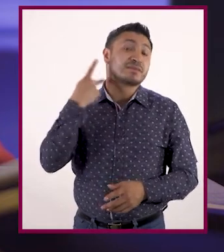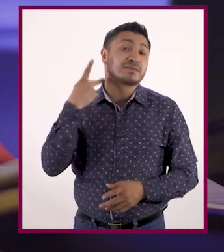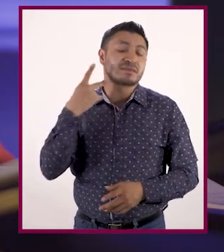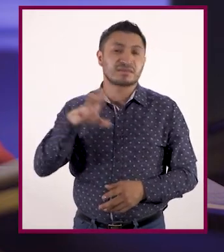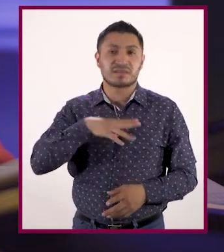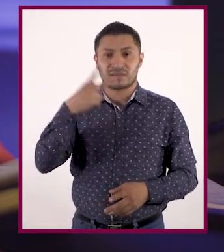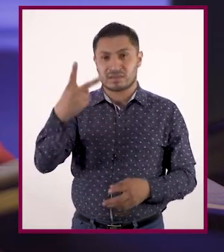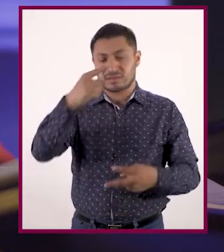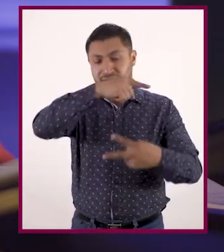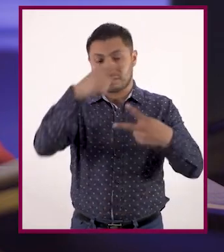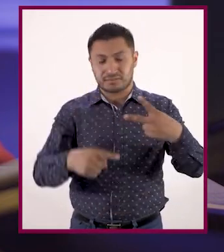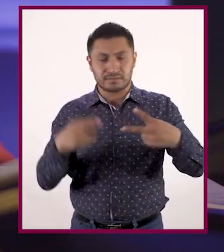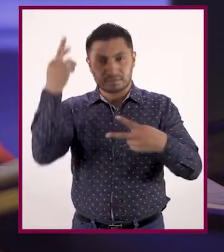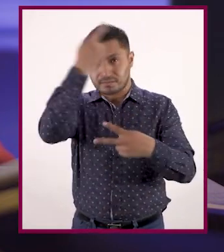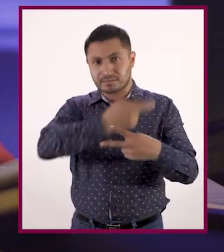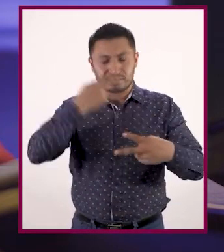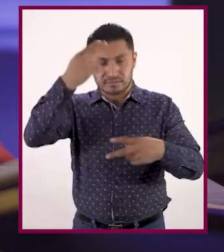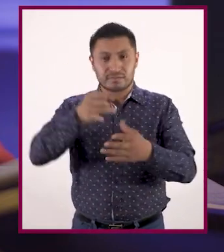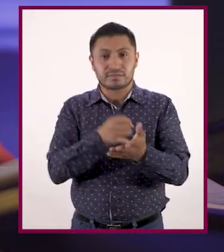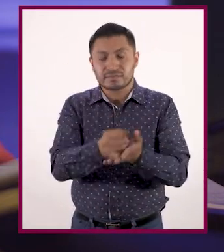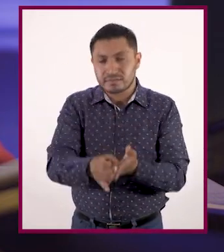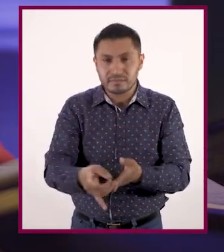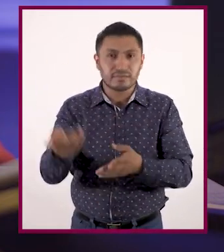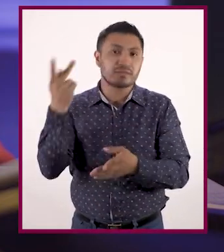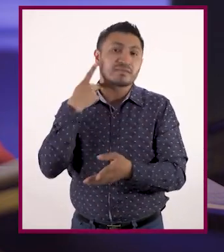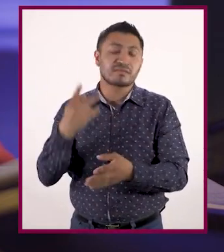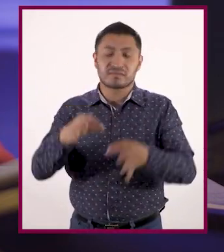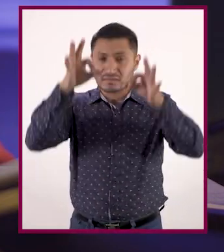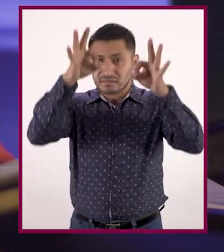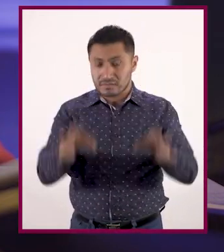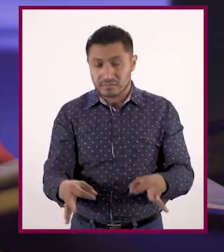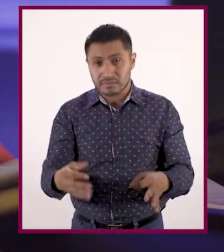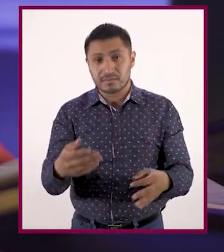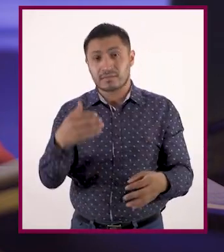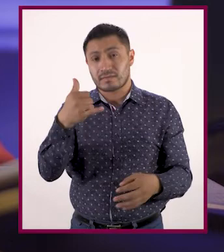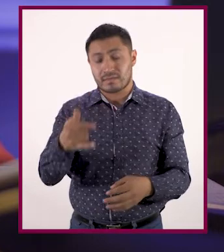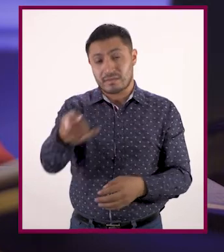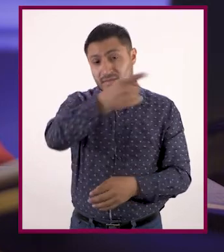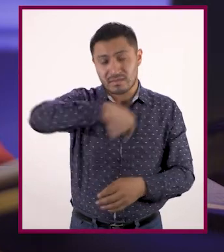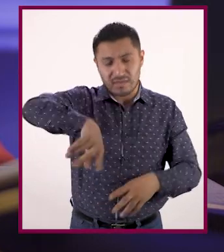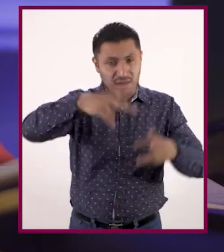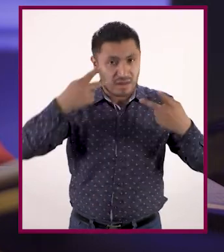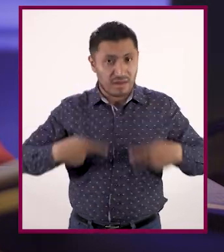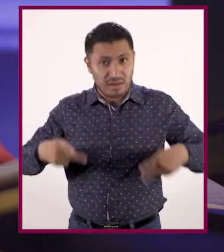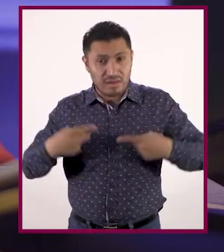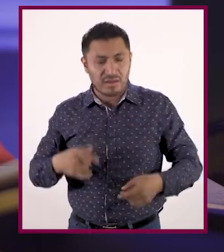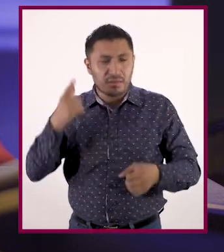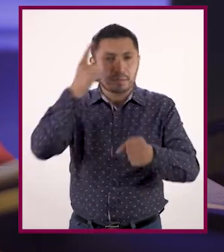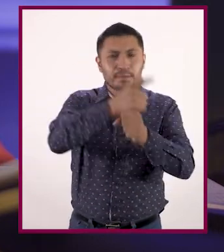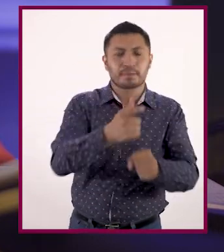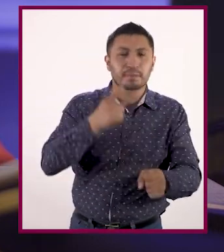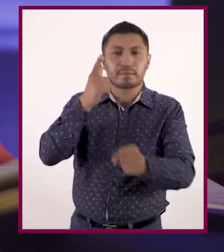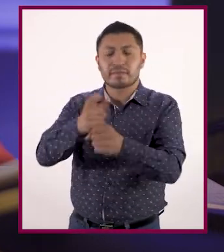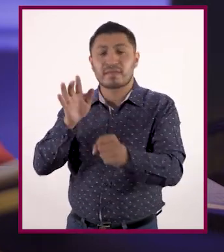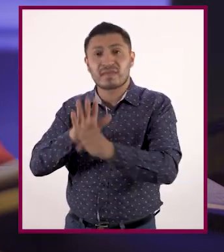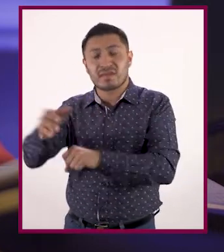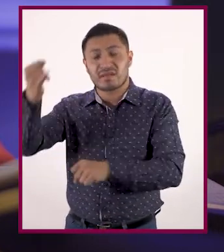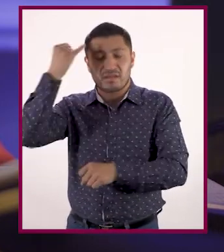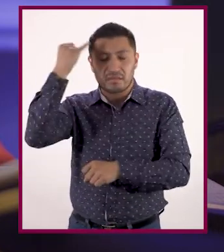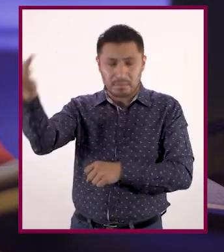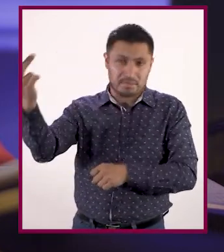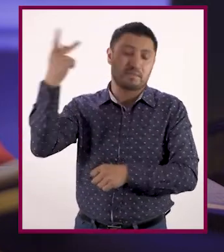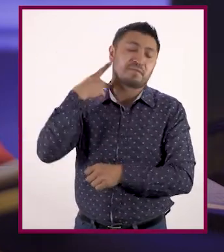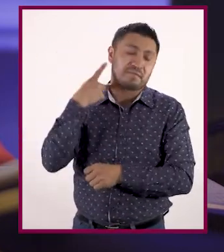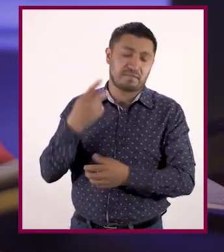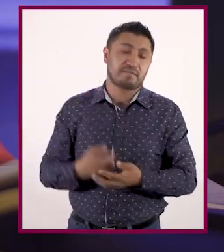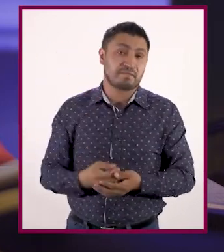evaluar y tomar decisiones políticas con mayor eficiencia y precisión y / ciudadanas y ciudadanos identificarnos ideológica y políticamente